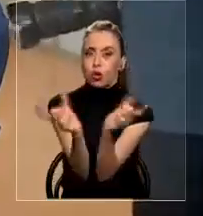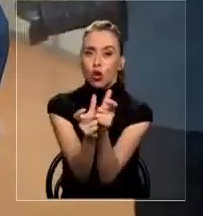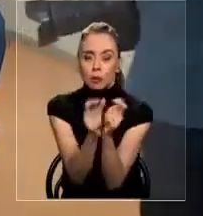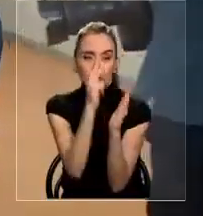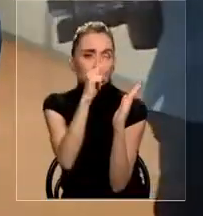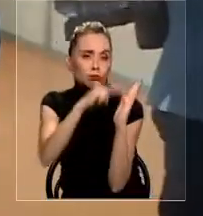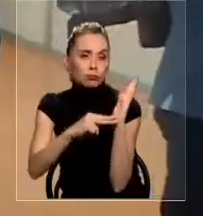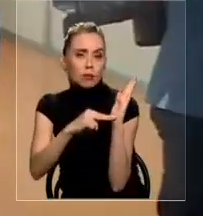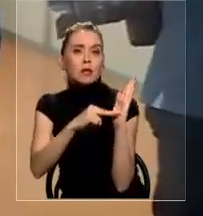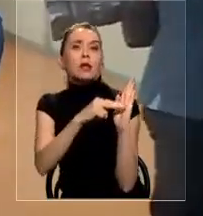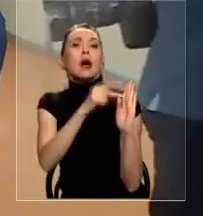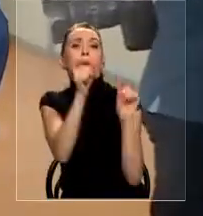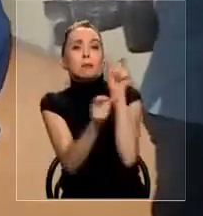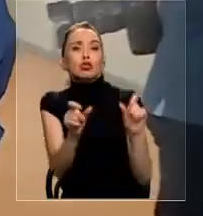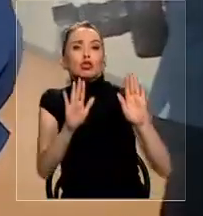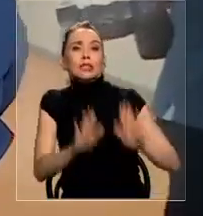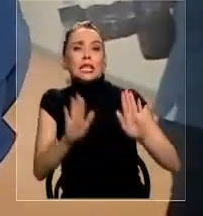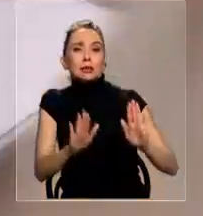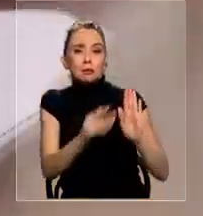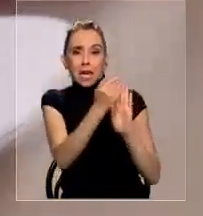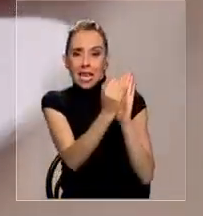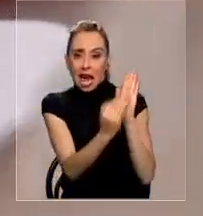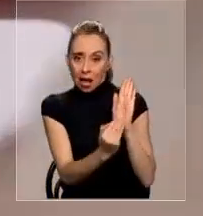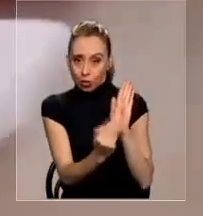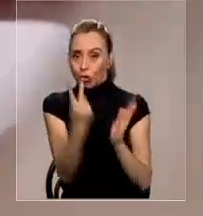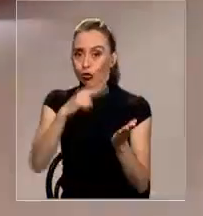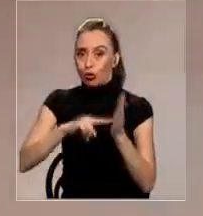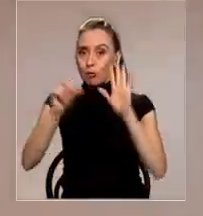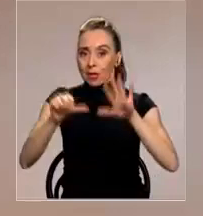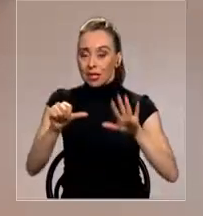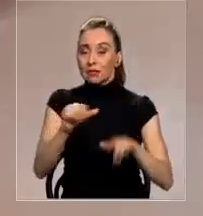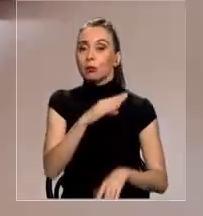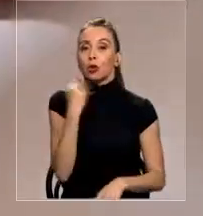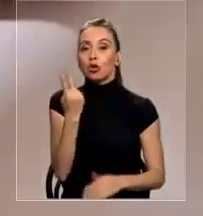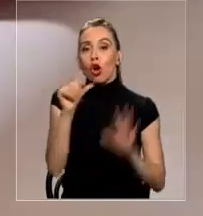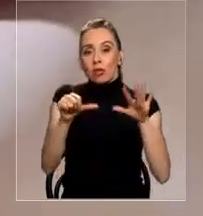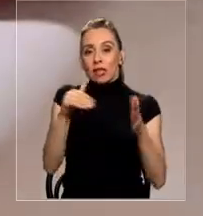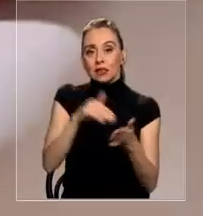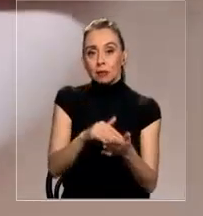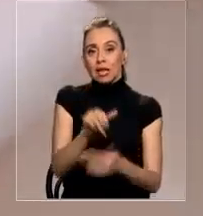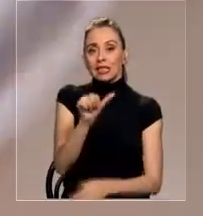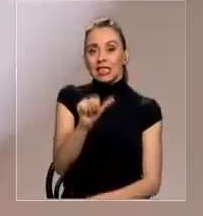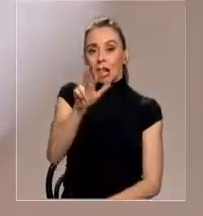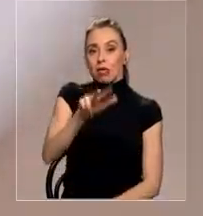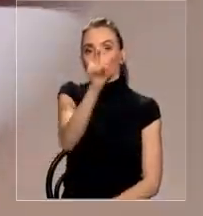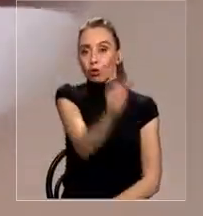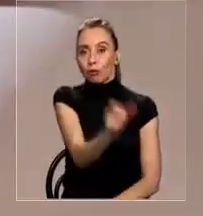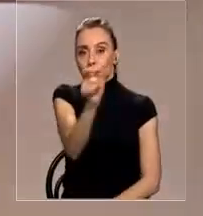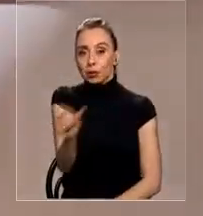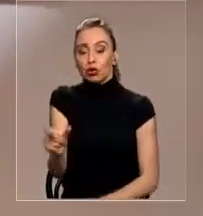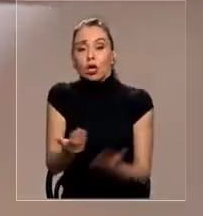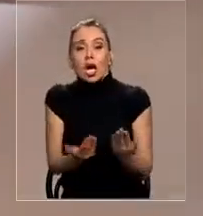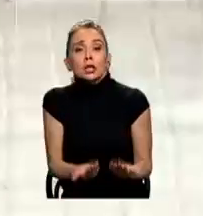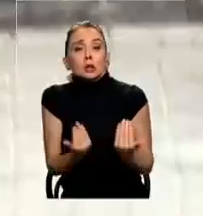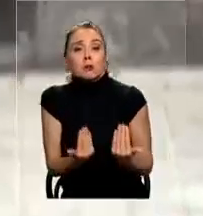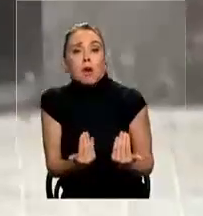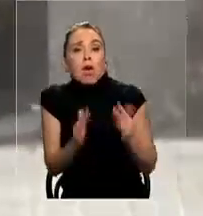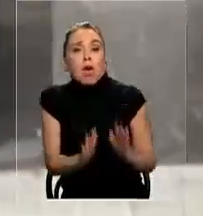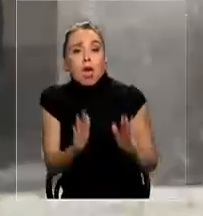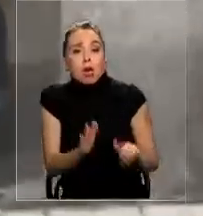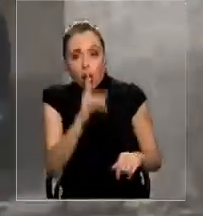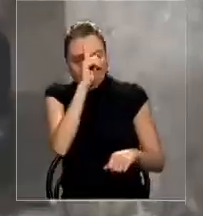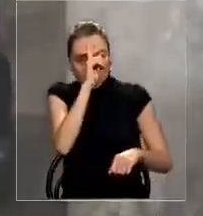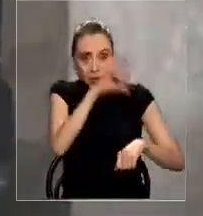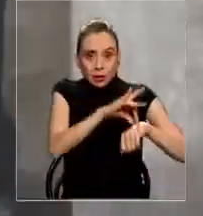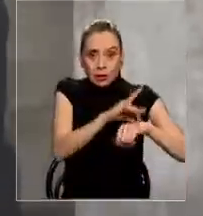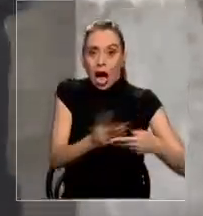de espera. Determinaron que en el año 2016 murieron 16.618 personas esperando atención.